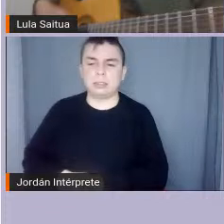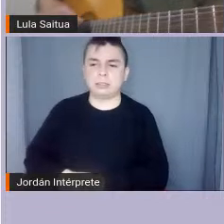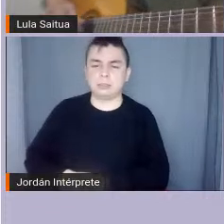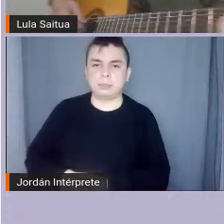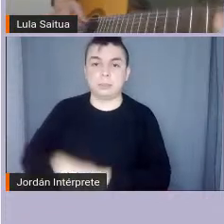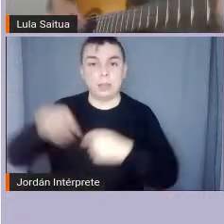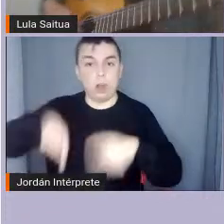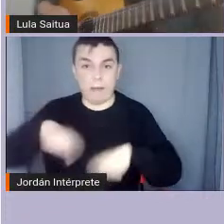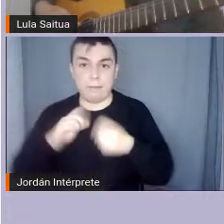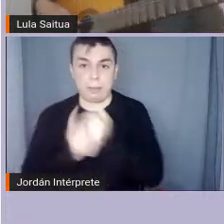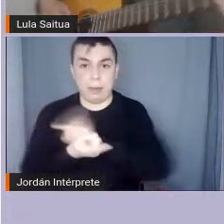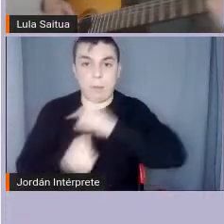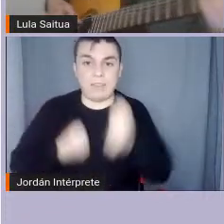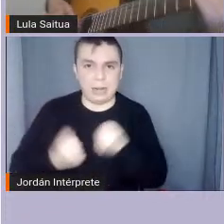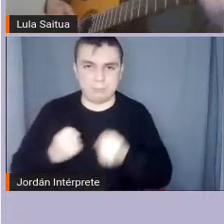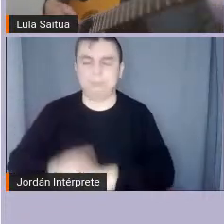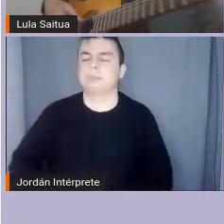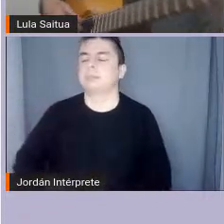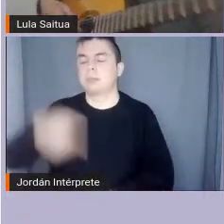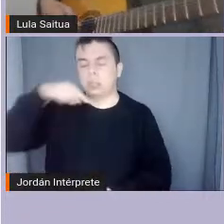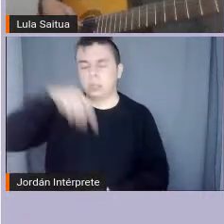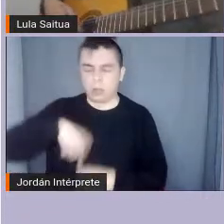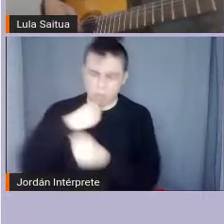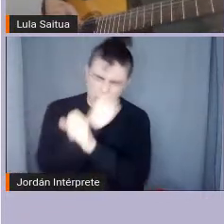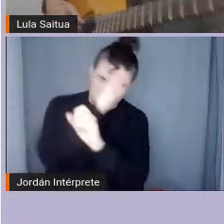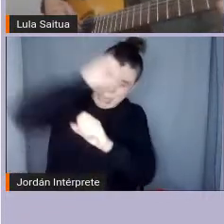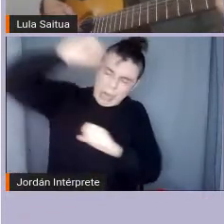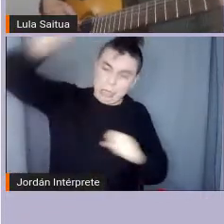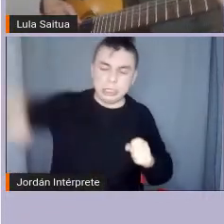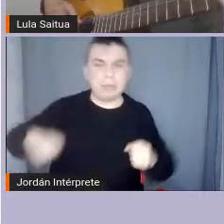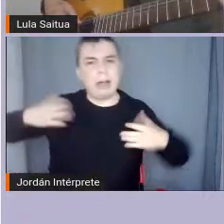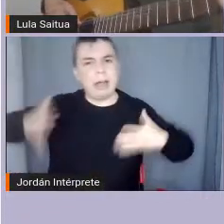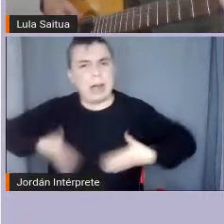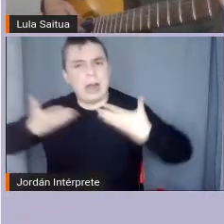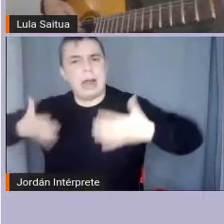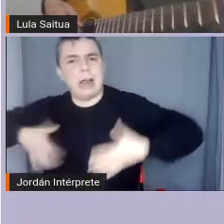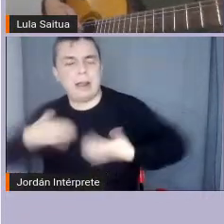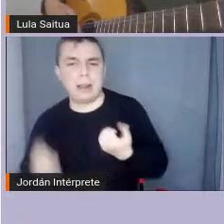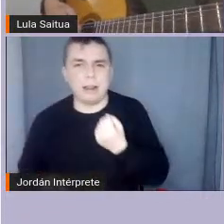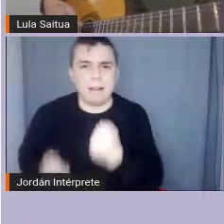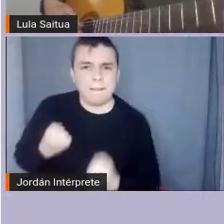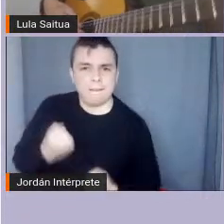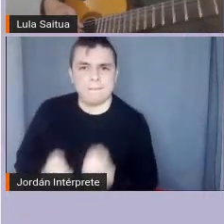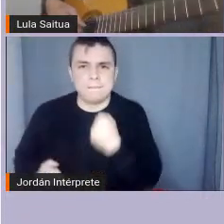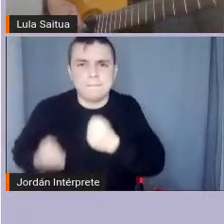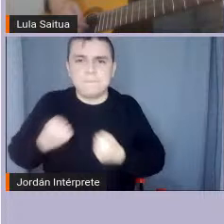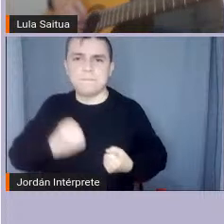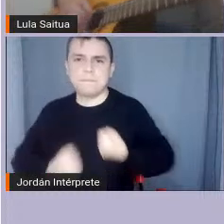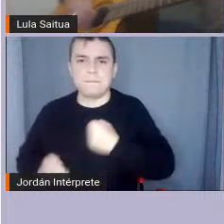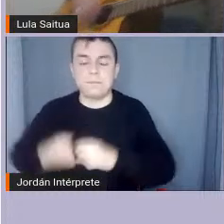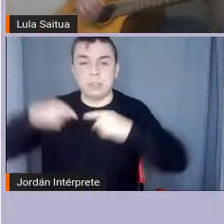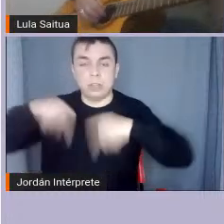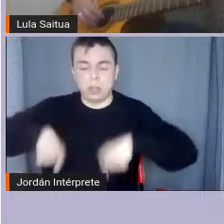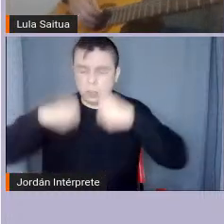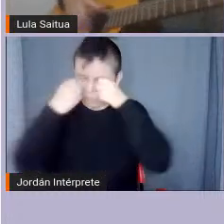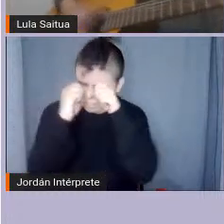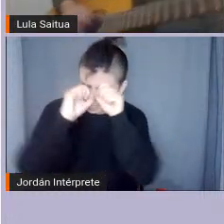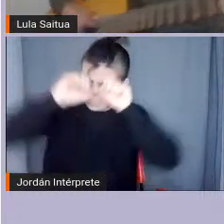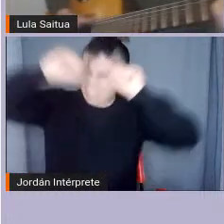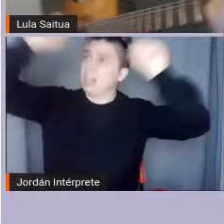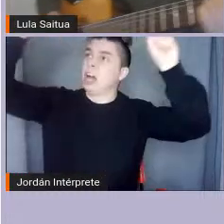bailar? Hoy desperté con ganas de bailar. Hoy desperté con ganas